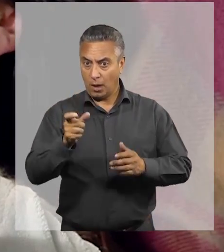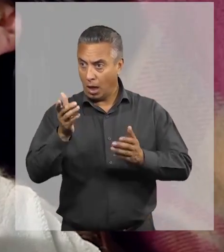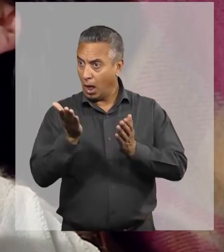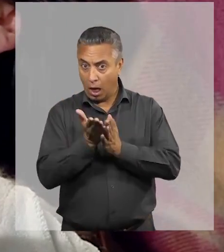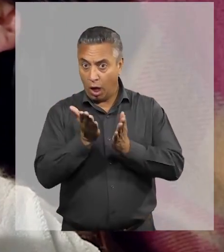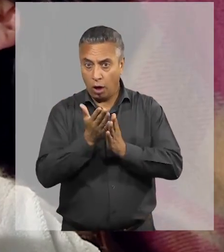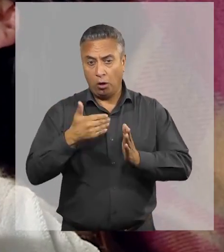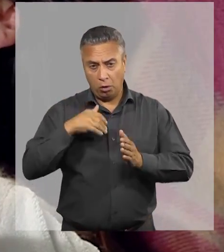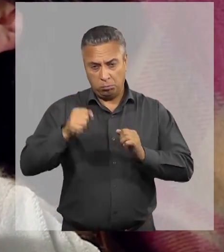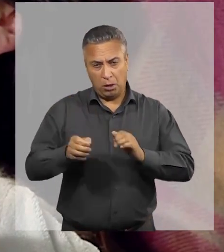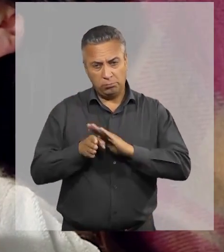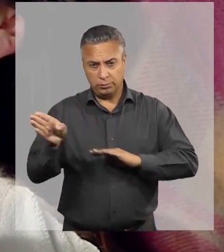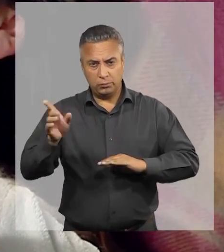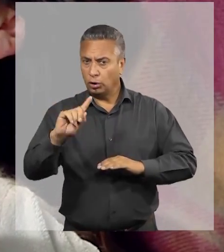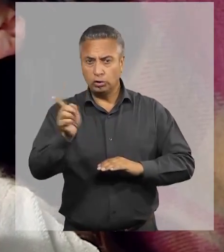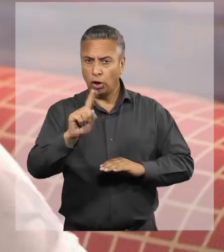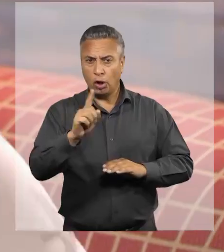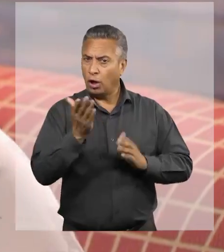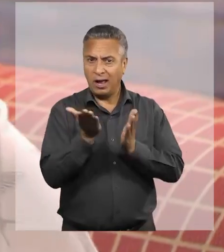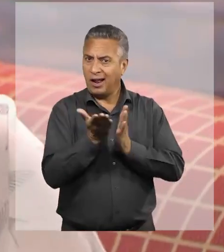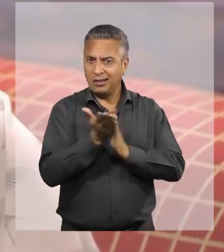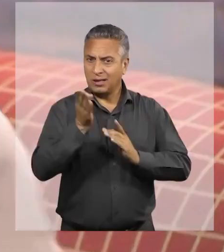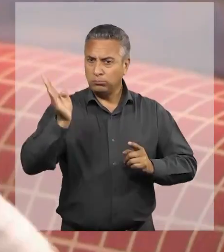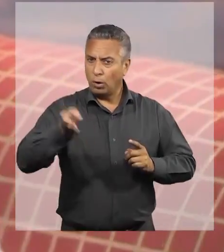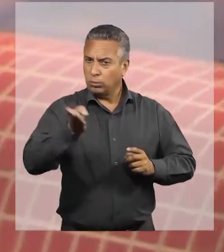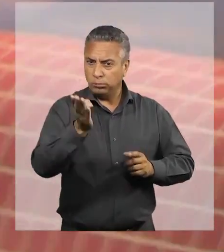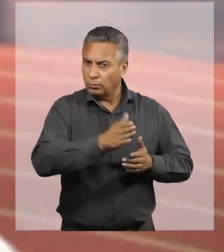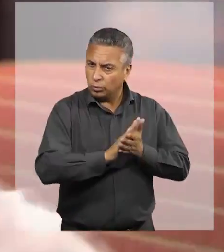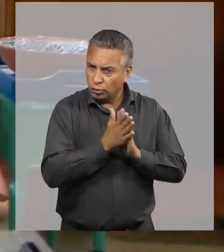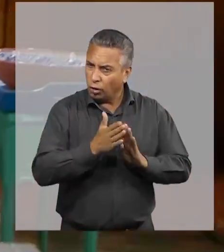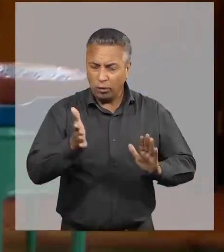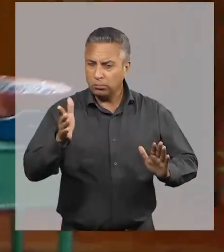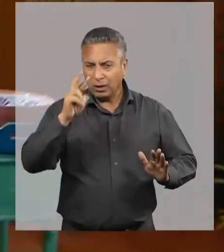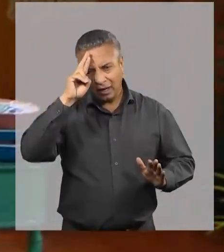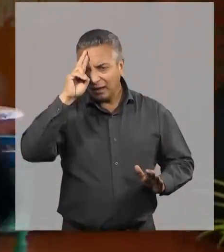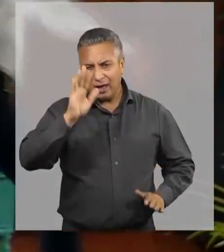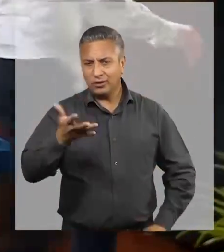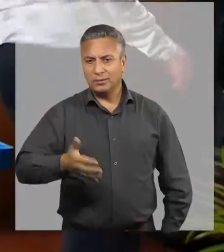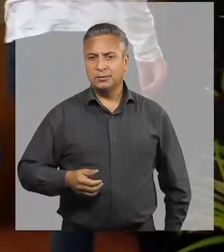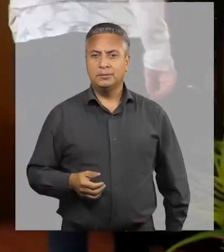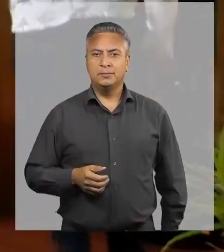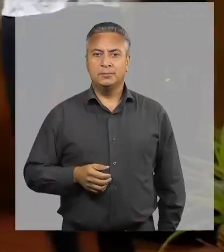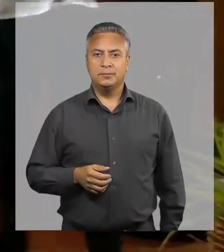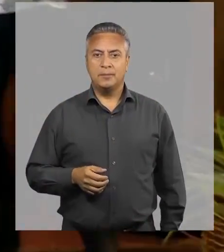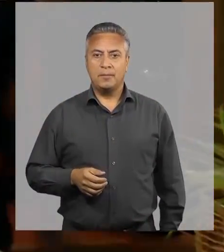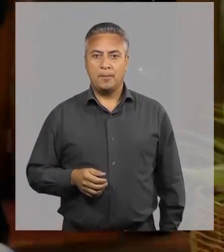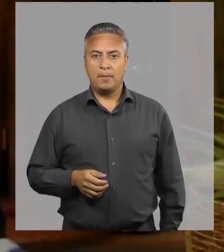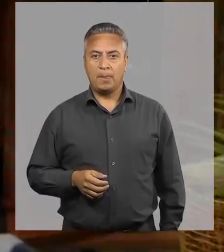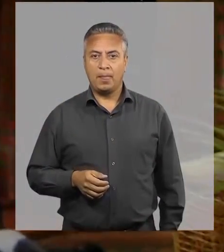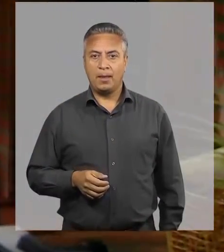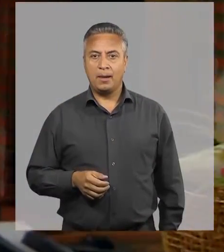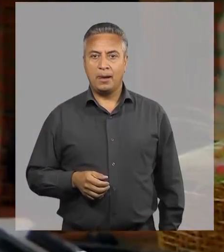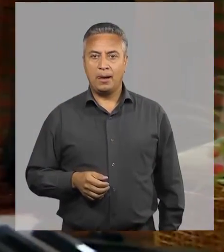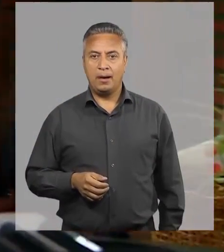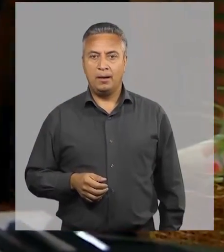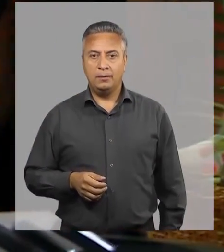¿Es uno de tus alumnos? Porque yo me puedo ir para adentro. No, sí, suspendí todas las clases, así que no sé quién es, qué raro.